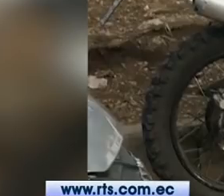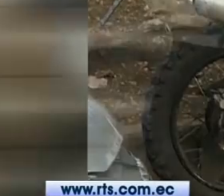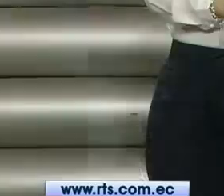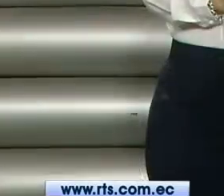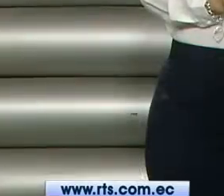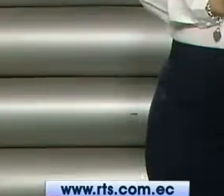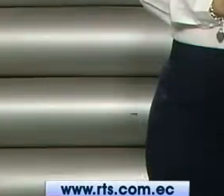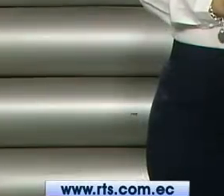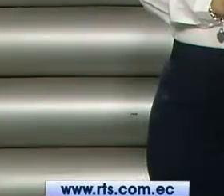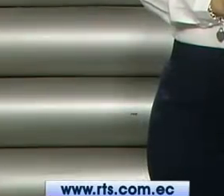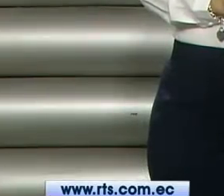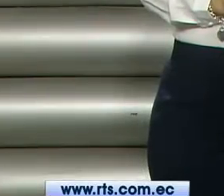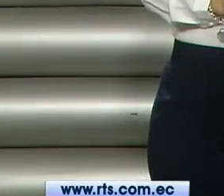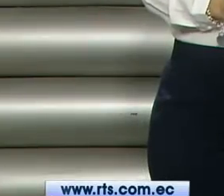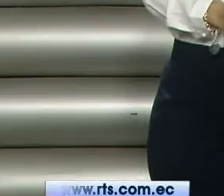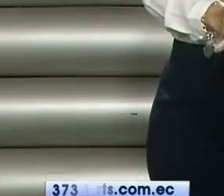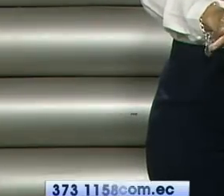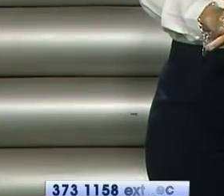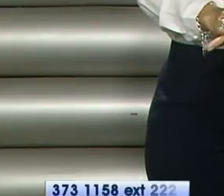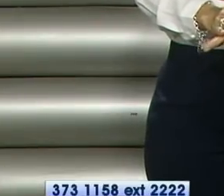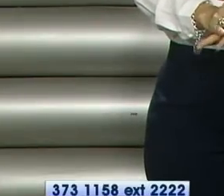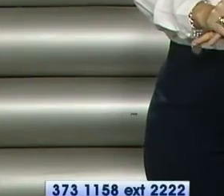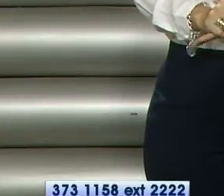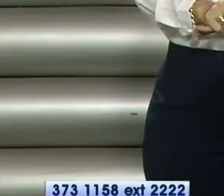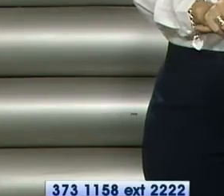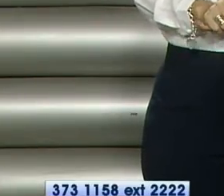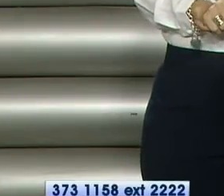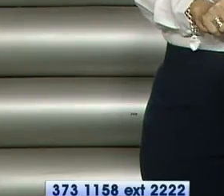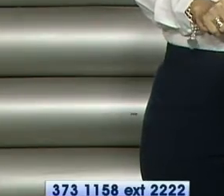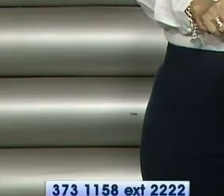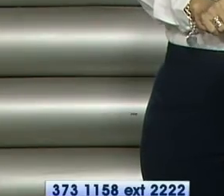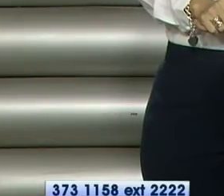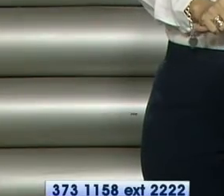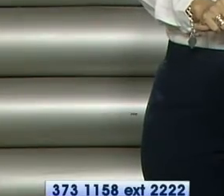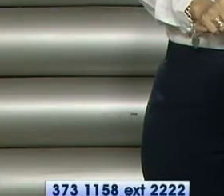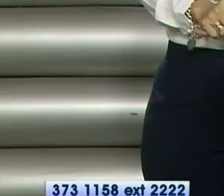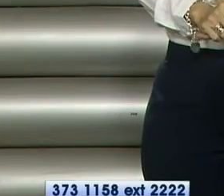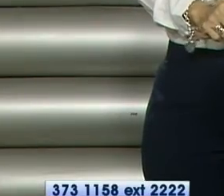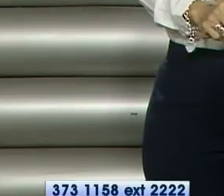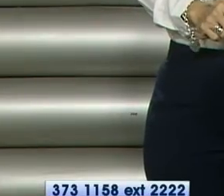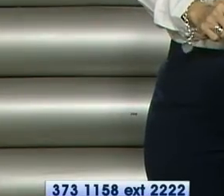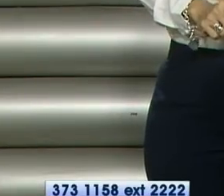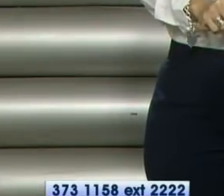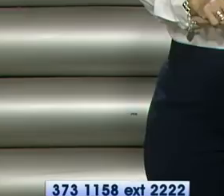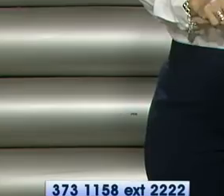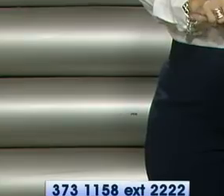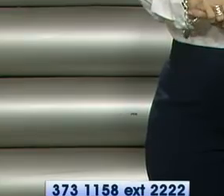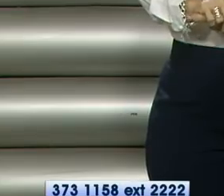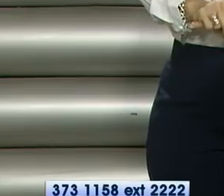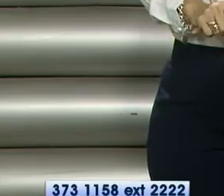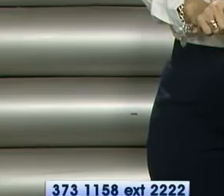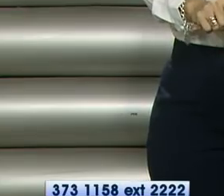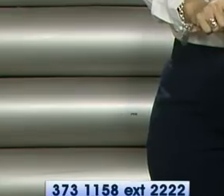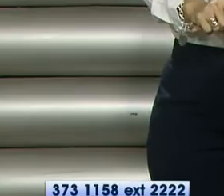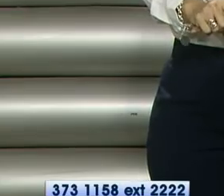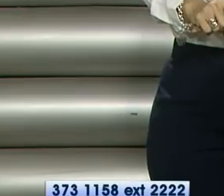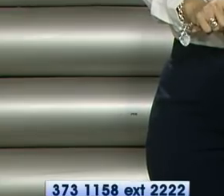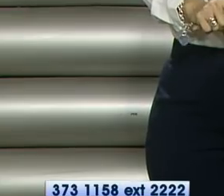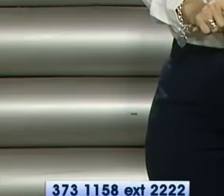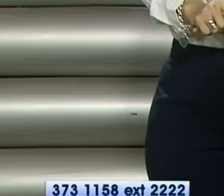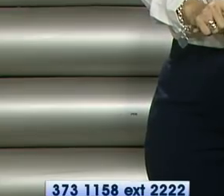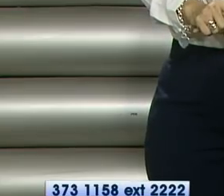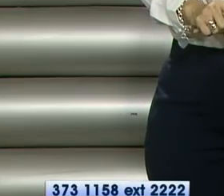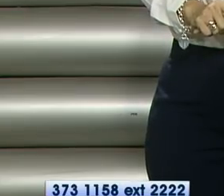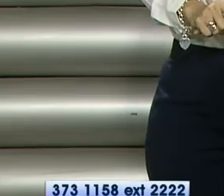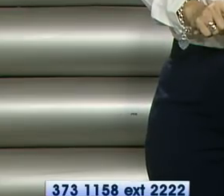otra información. La madre de un joven con problemas de adicción a las drogas se encuentra sumida en la desesperación. Ella solicita